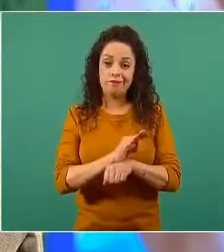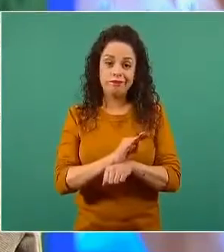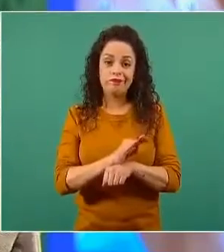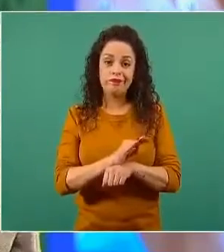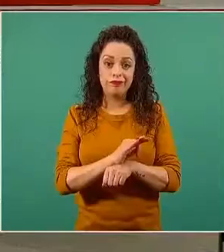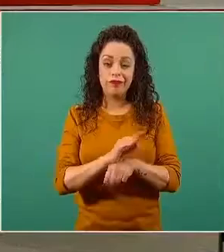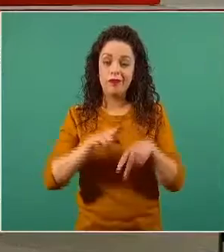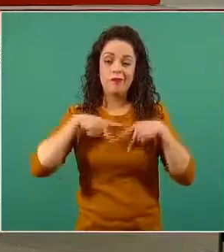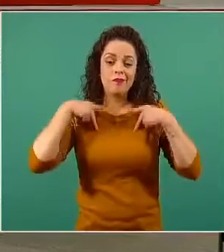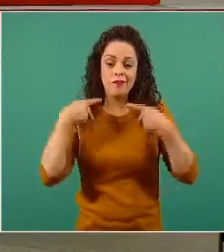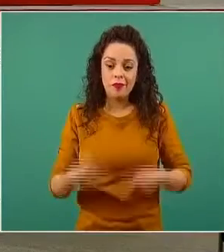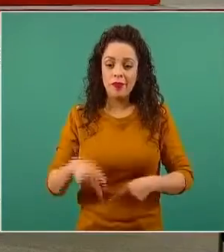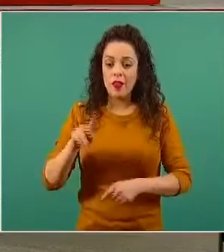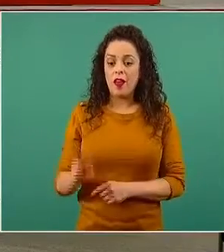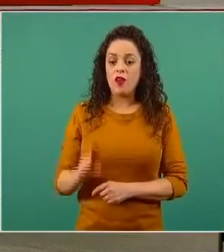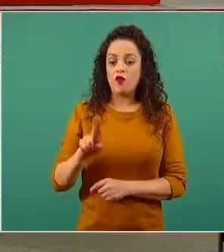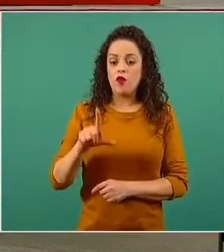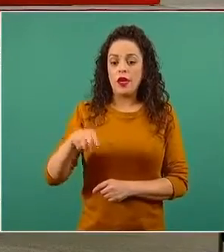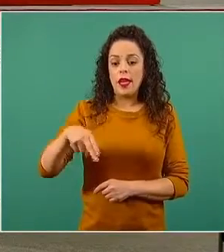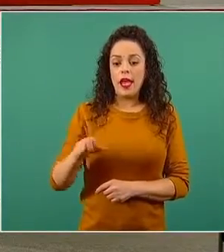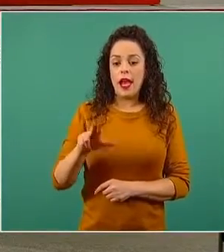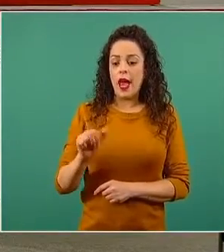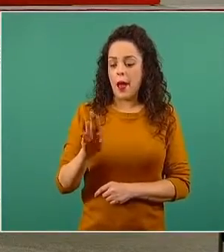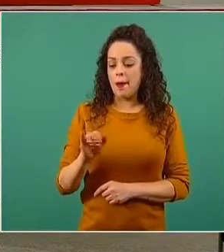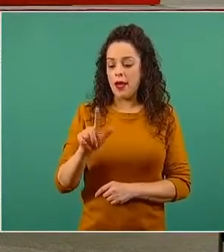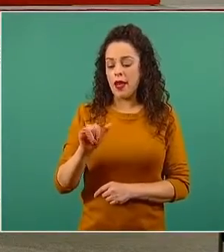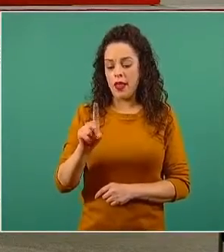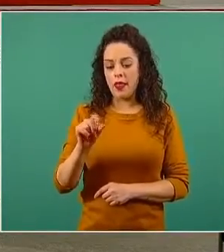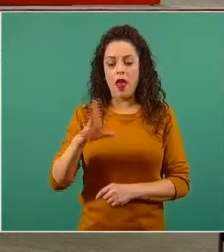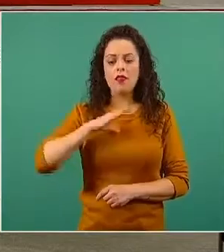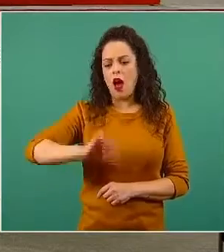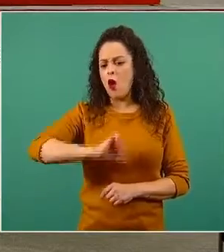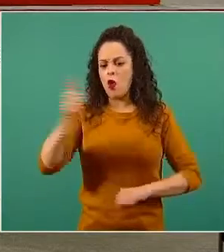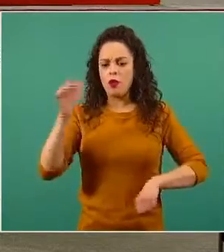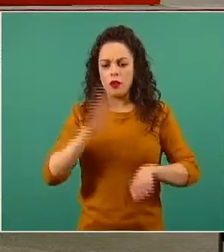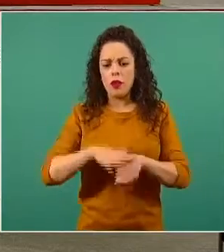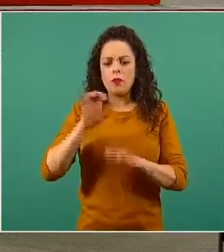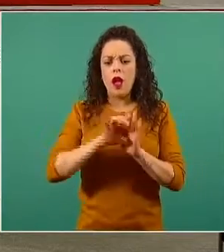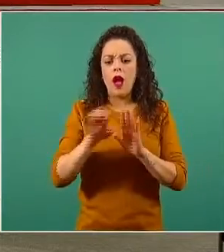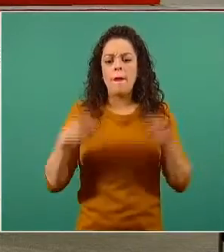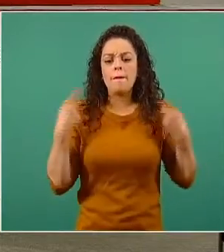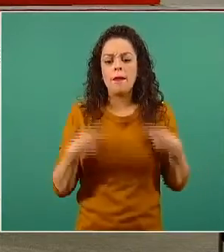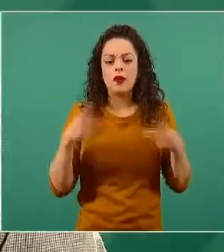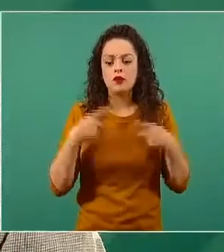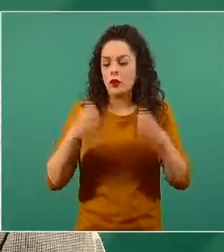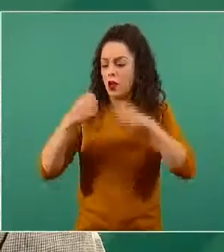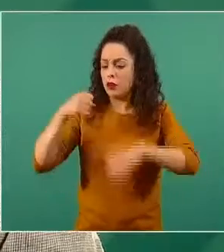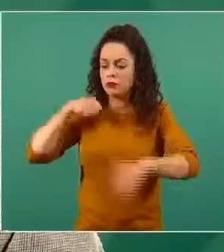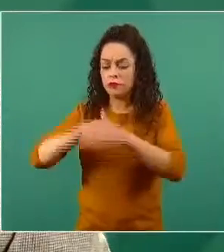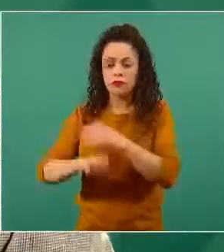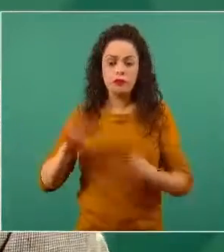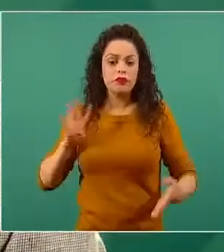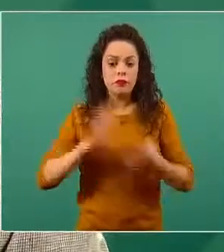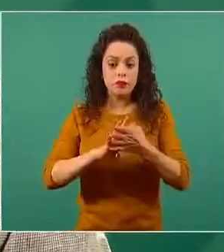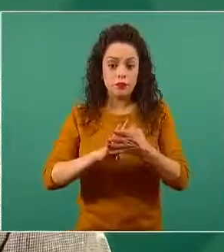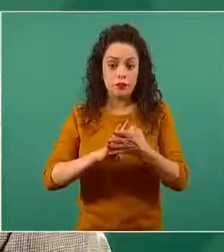otras vulnerabilidades que son, por ejemplo, personas que viven privadas de la libertad,